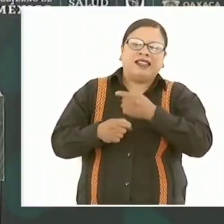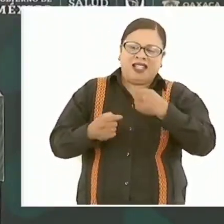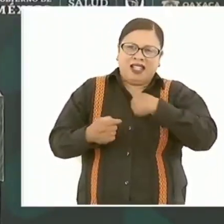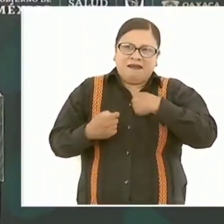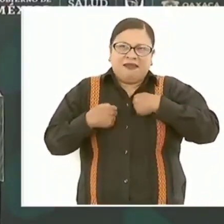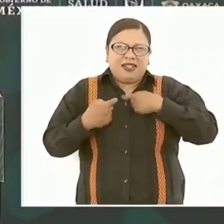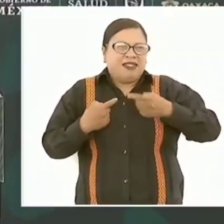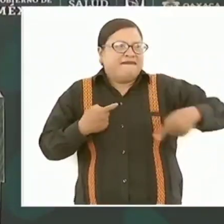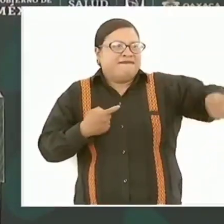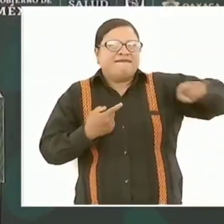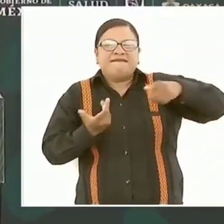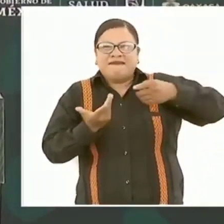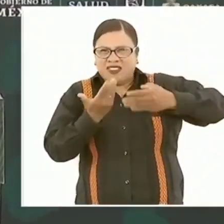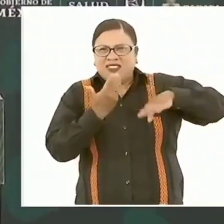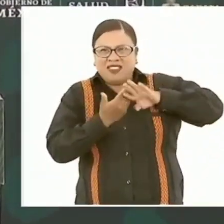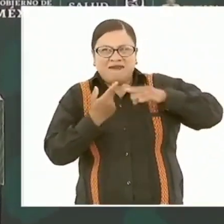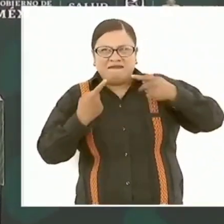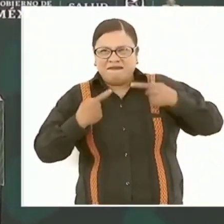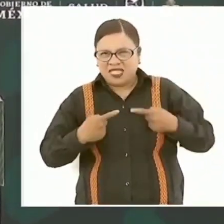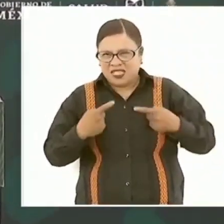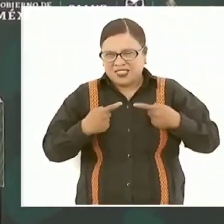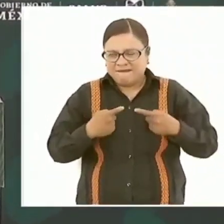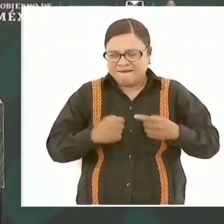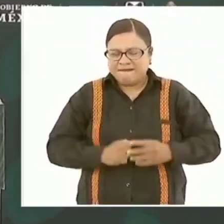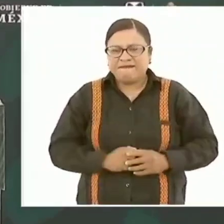opositores, conservadores,